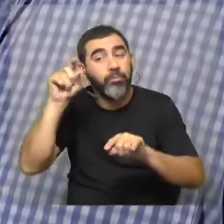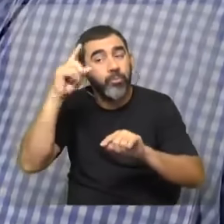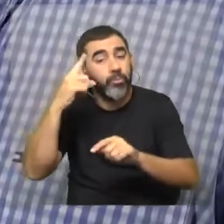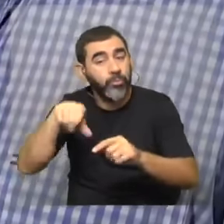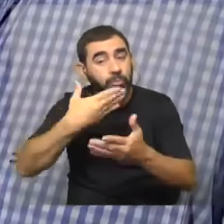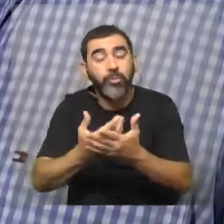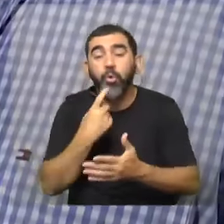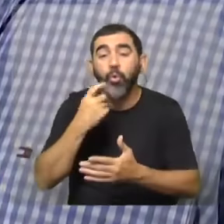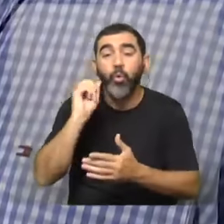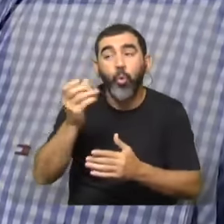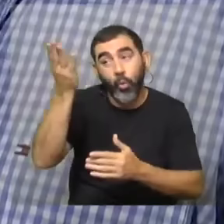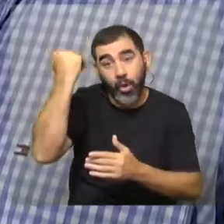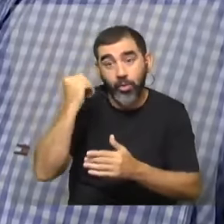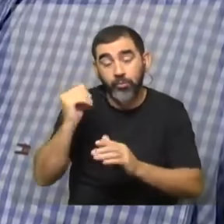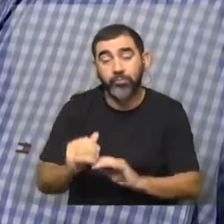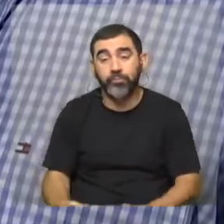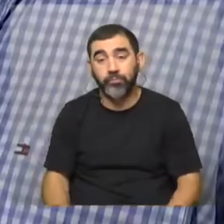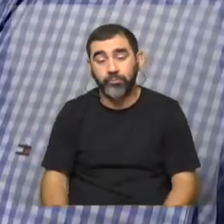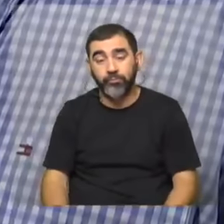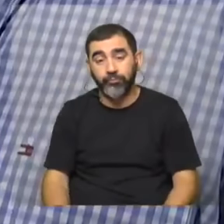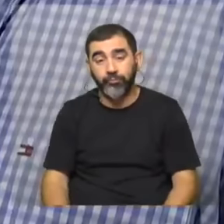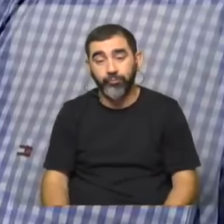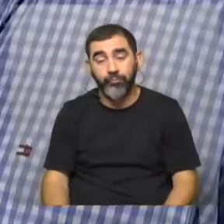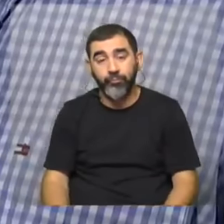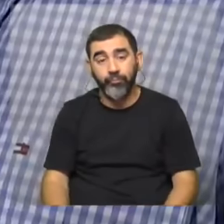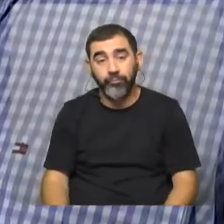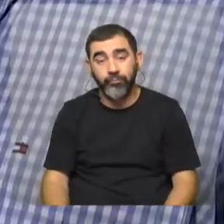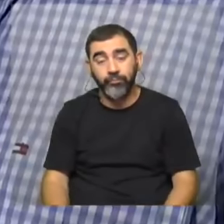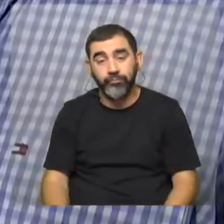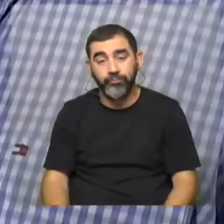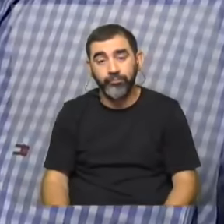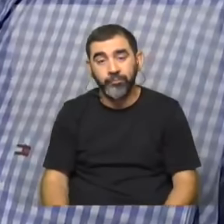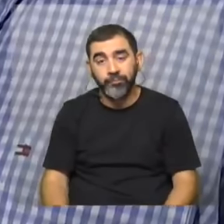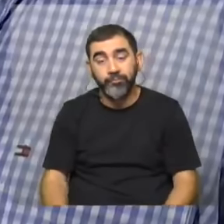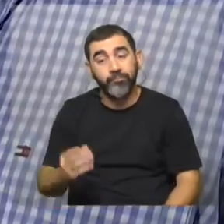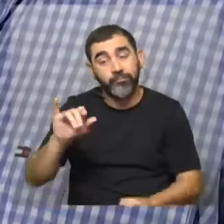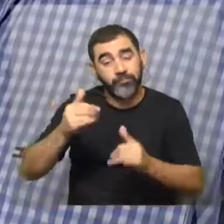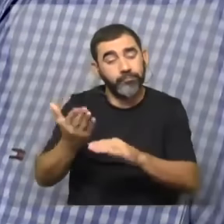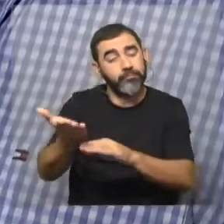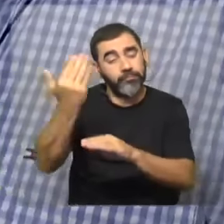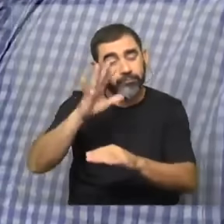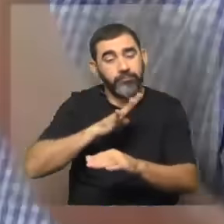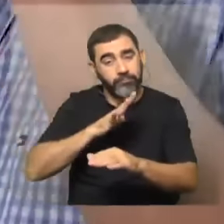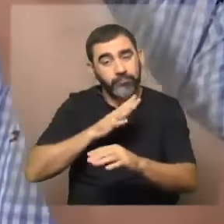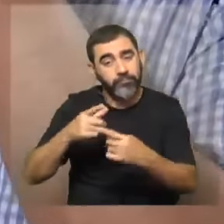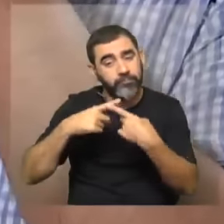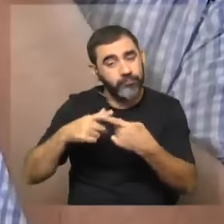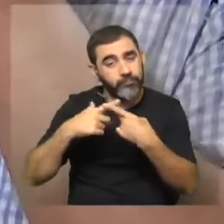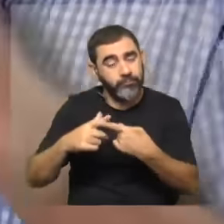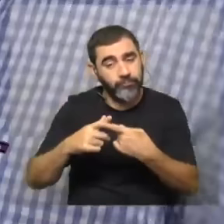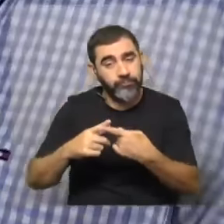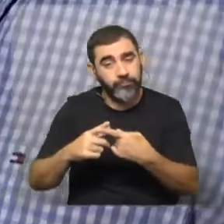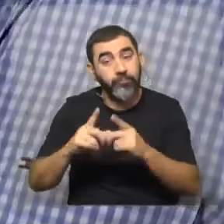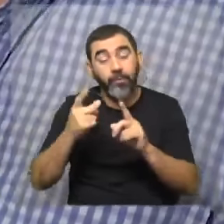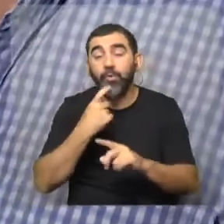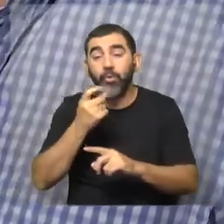propio partido Colorado manejaba En aquel momento y que luego bueno el Instituto tuvo otra visión ya En aquel momento existía Esa esa polémica Incluso en las